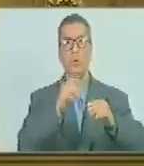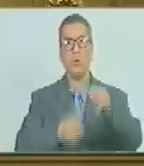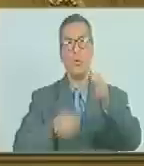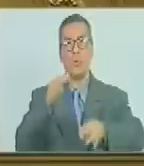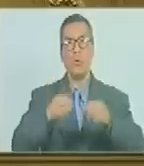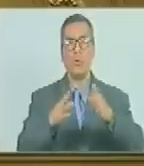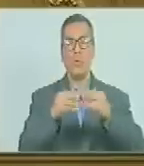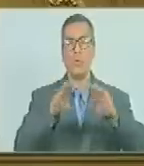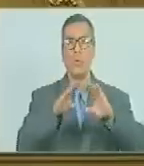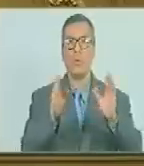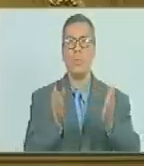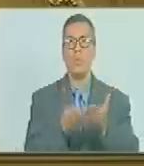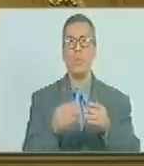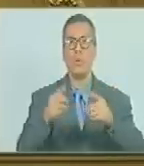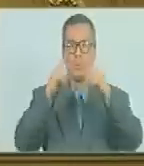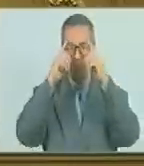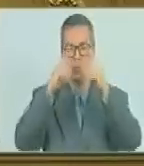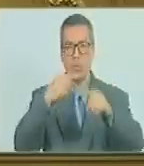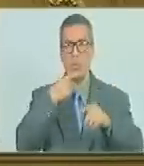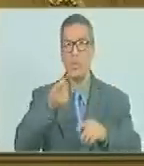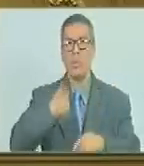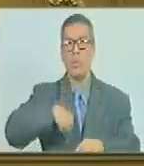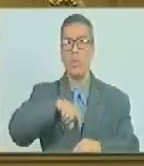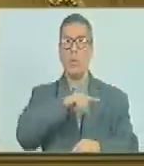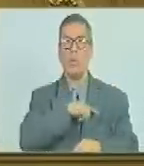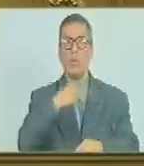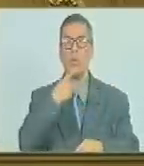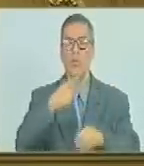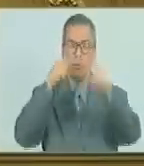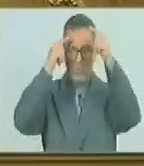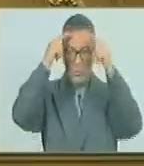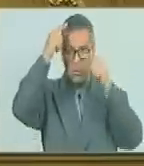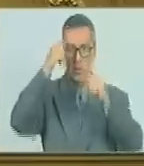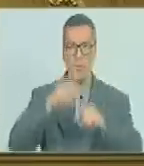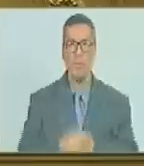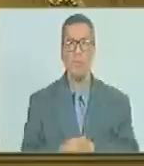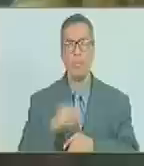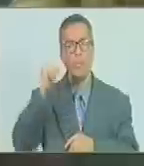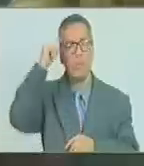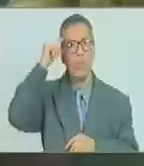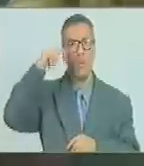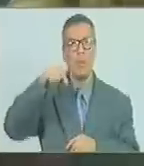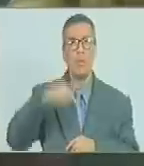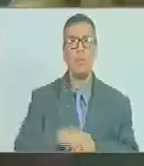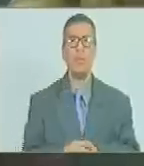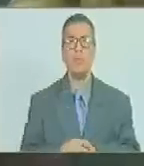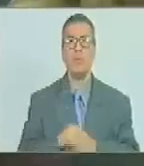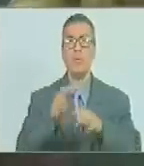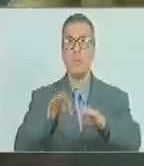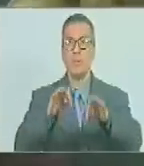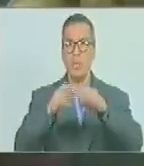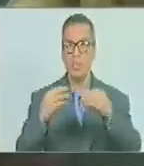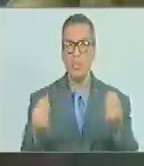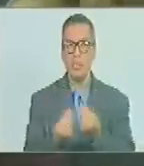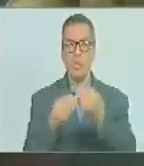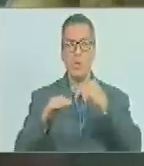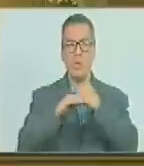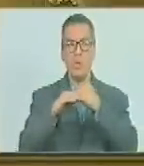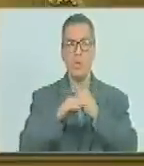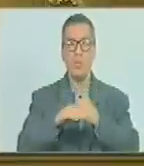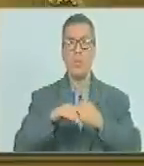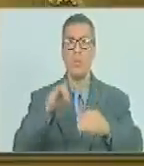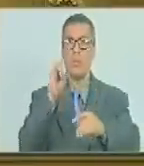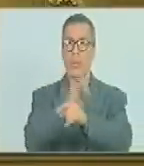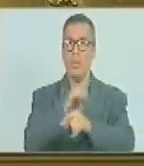del mundo, como lo definió nuestro comandante Chávez. Hoy, con intereses comunes y